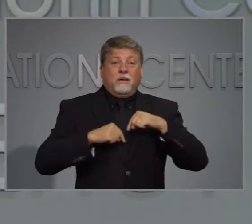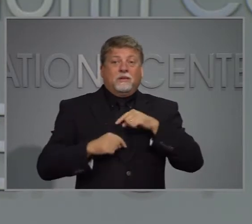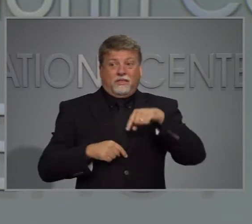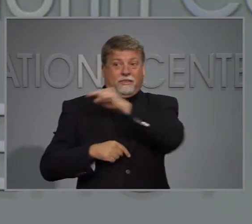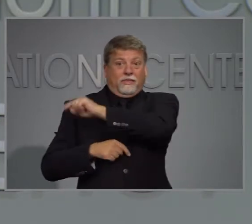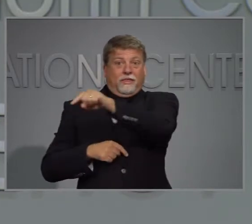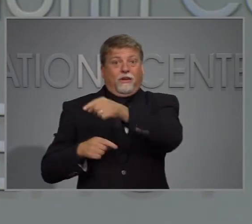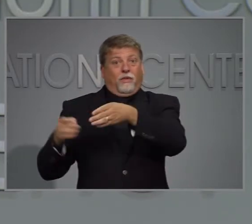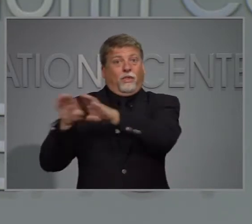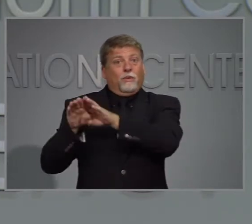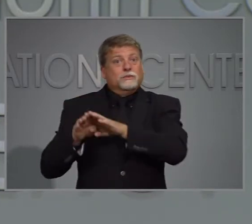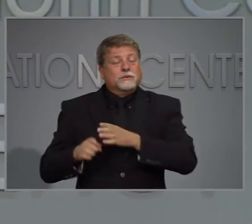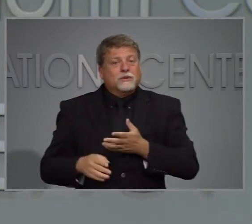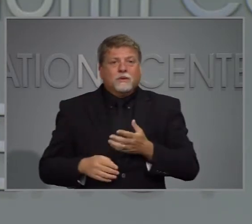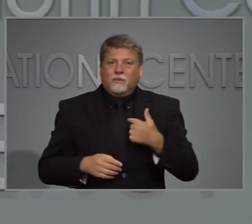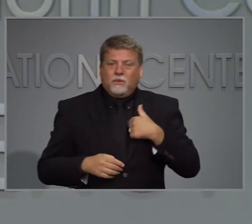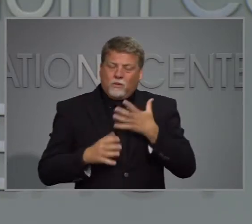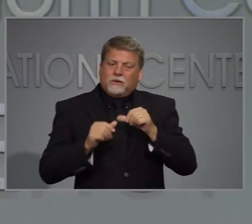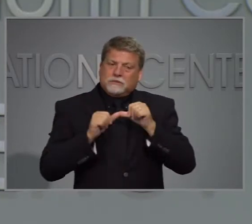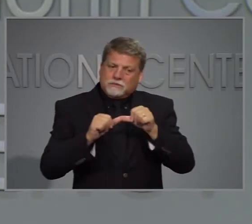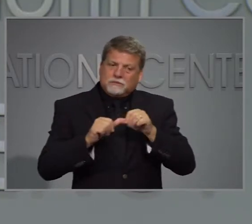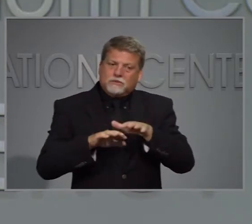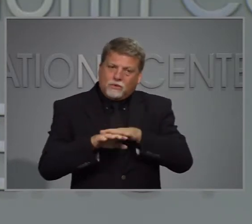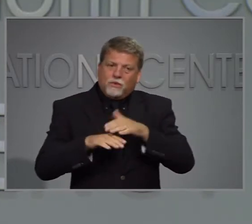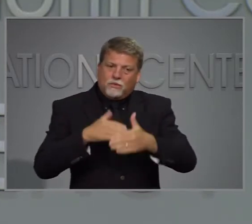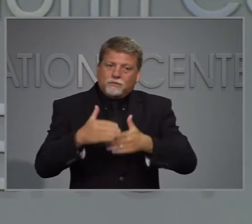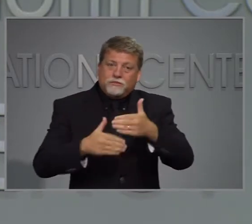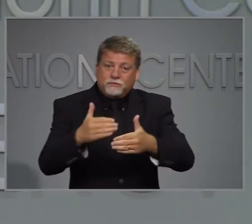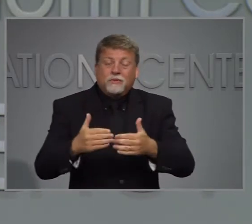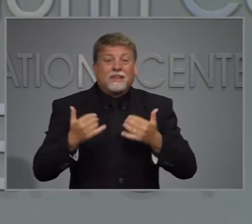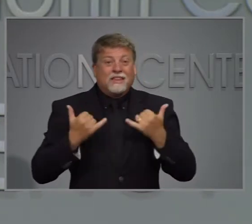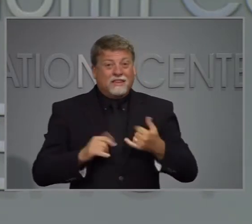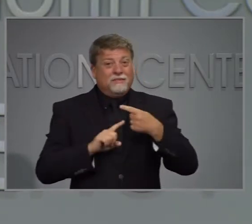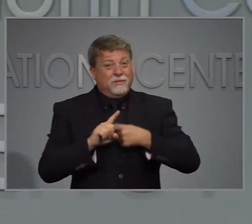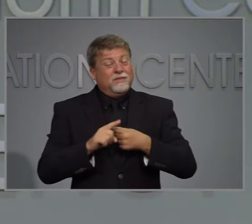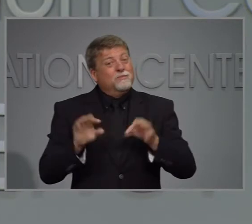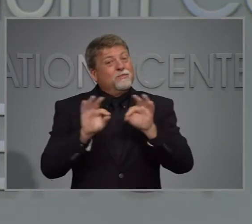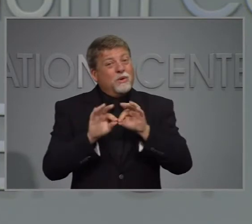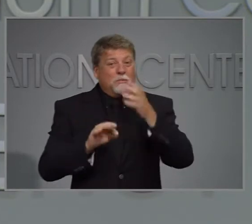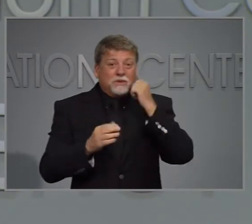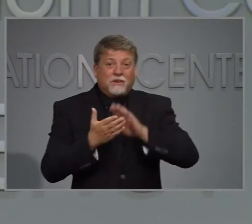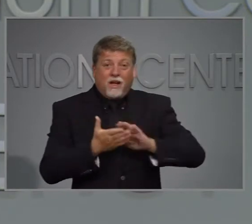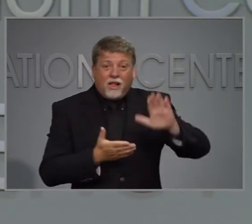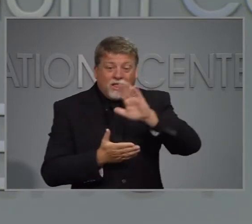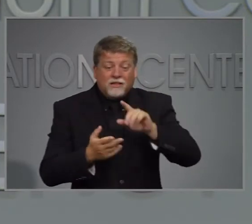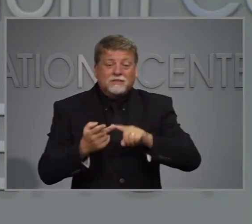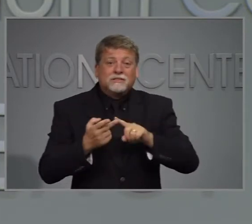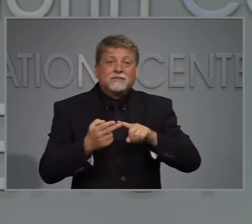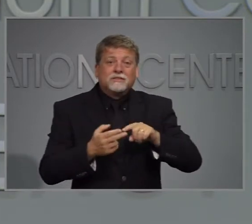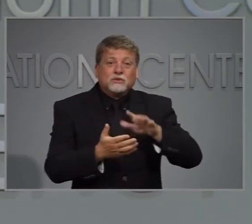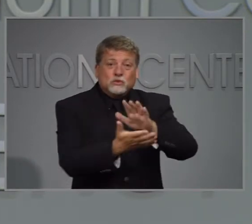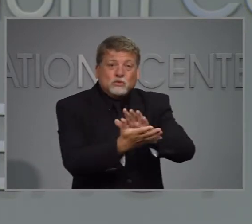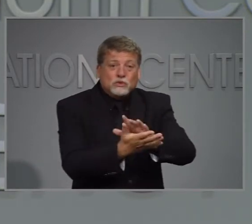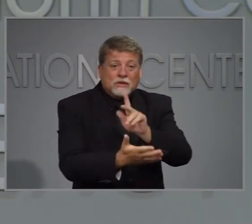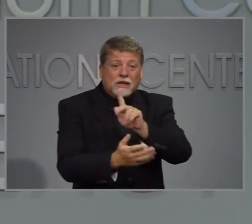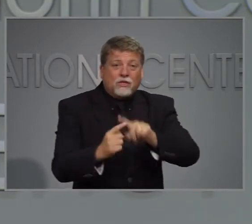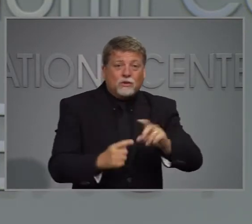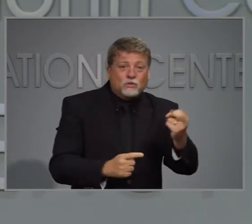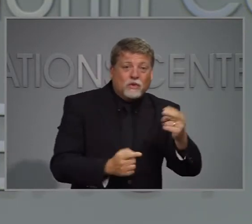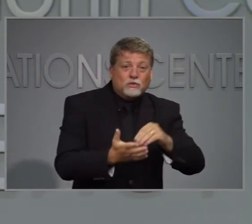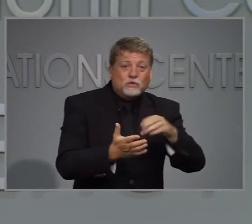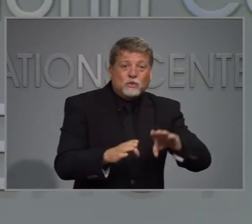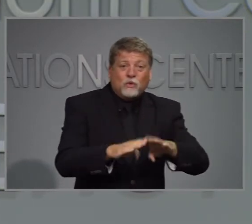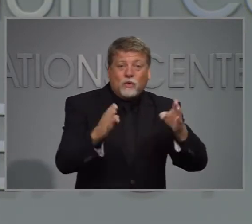Cohen. En agosto, los alumnos de kinder a 12º grado regresan a la escuela, así como nuestros colegios y